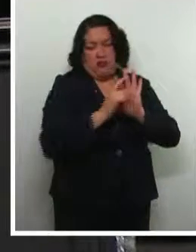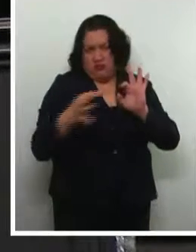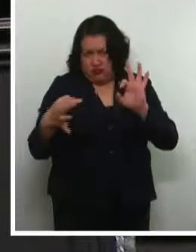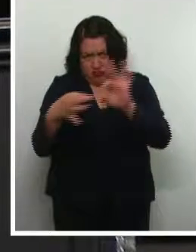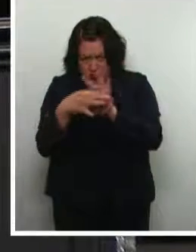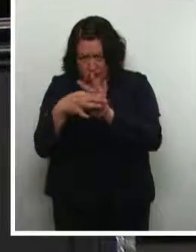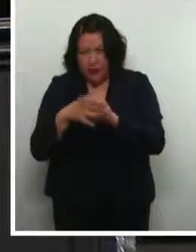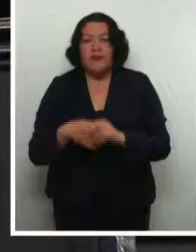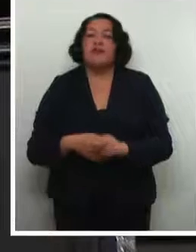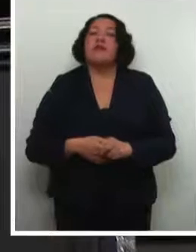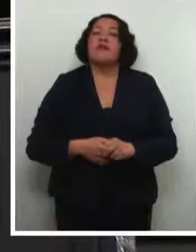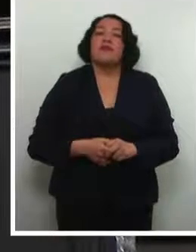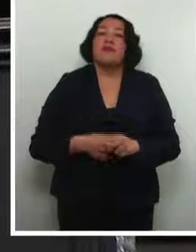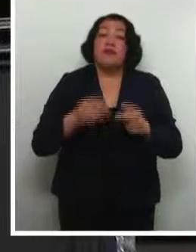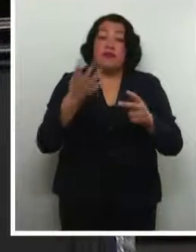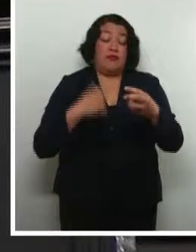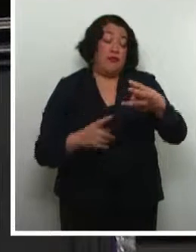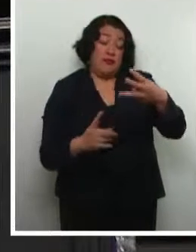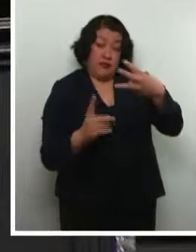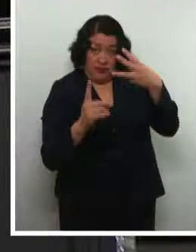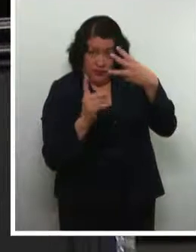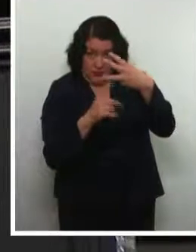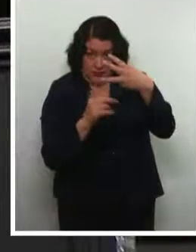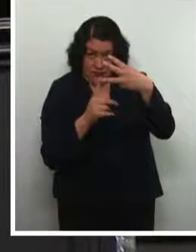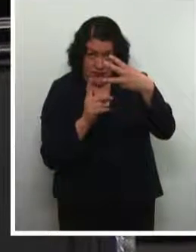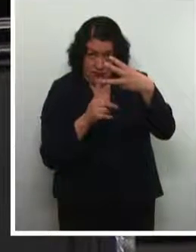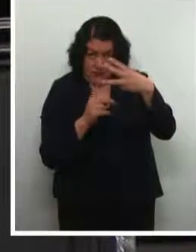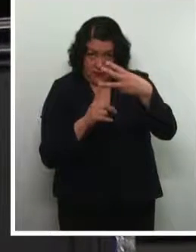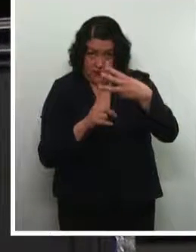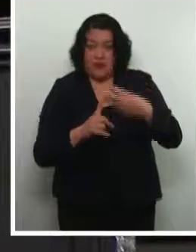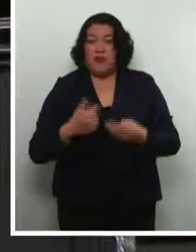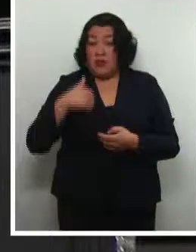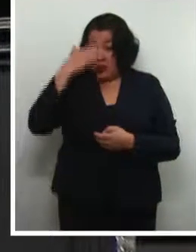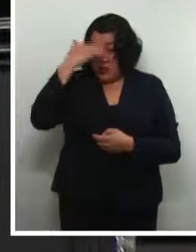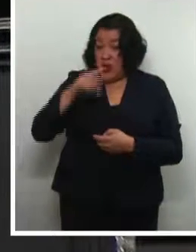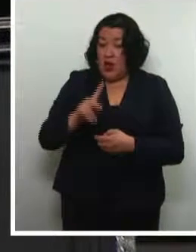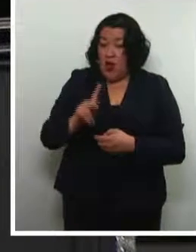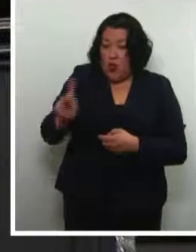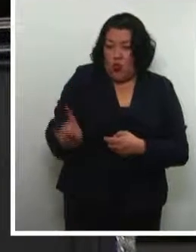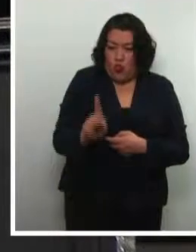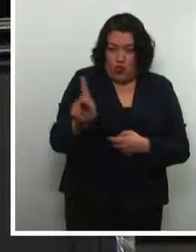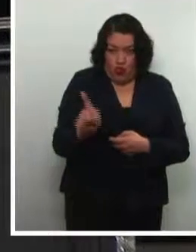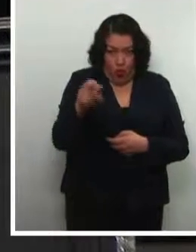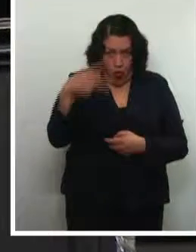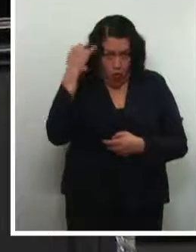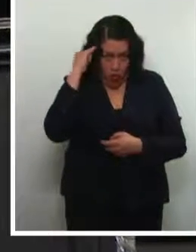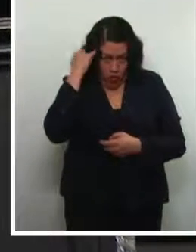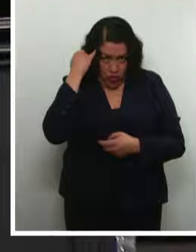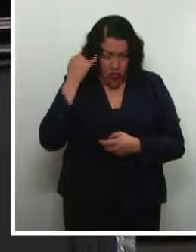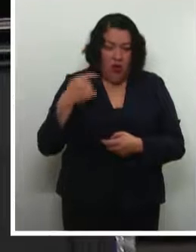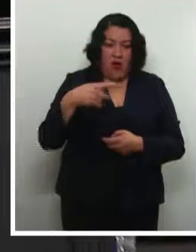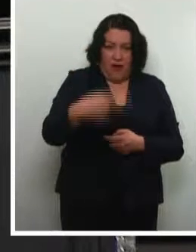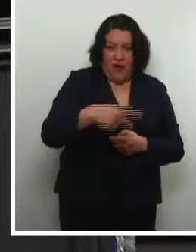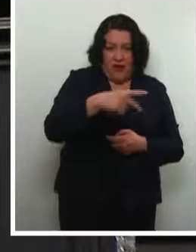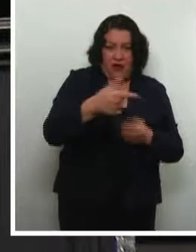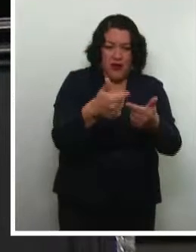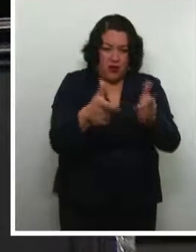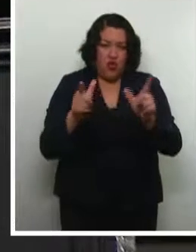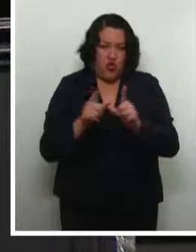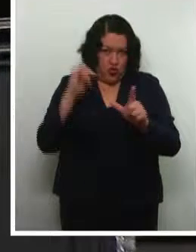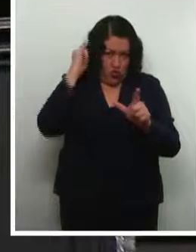ley. Numeral 3, a los pueblos originarios, comunidades